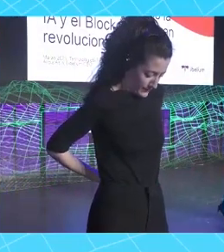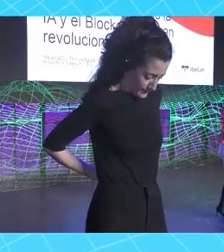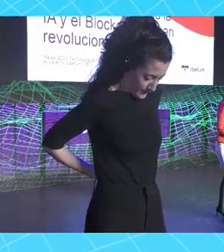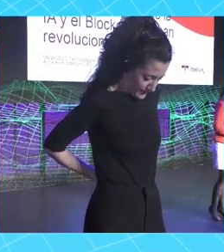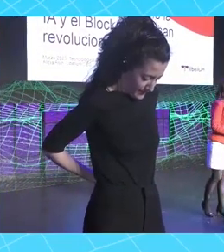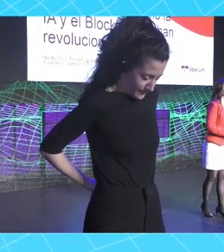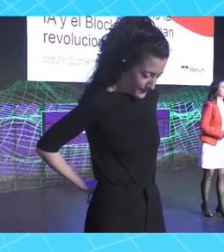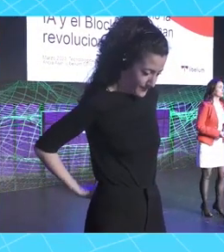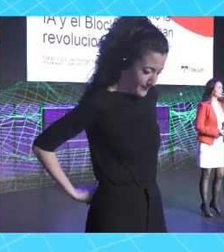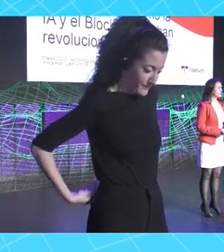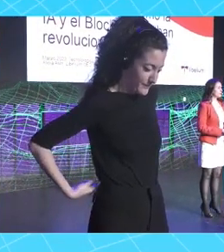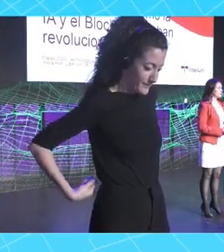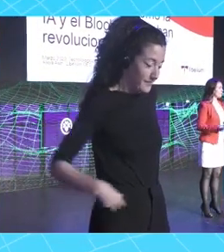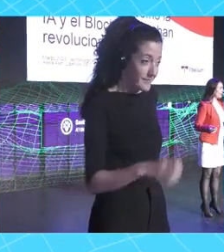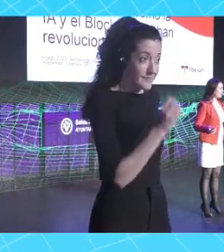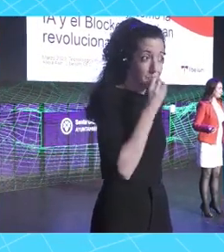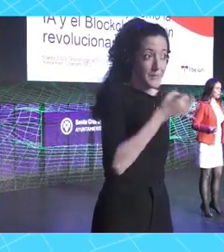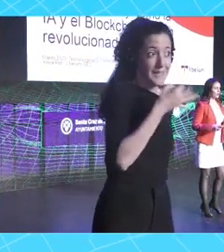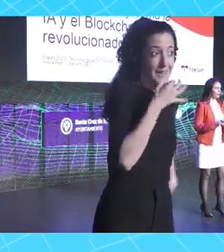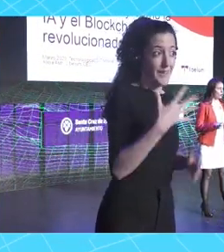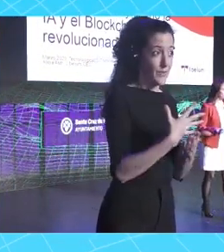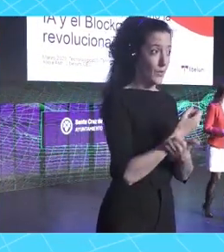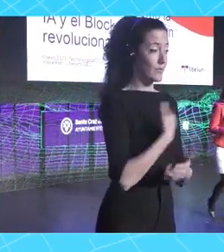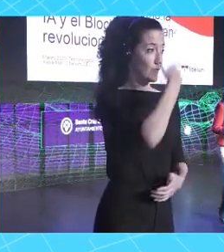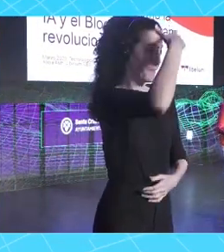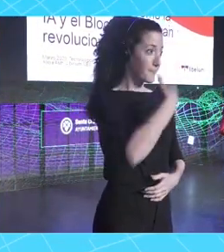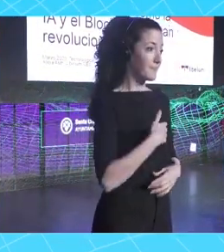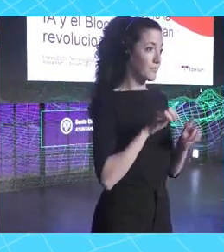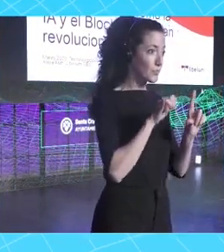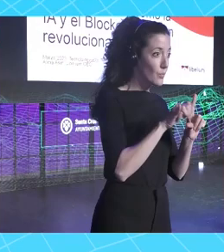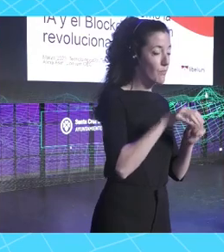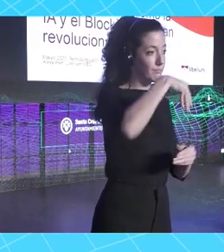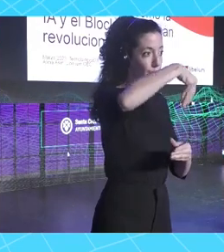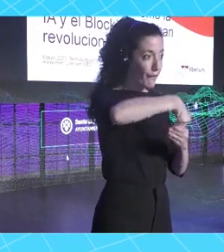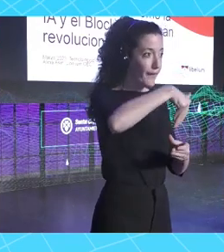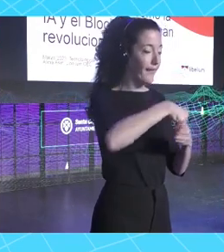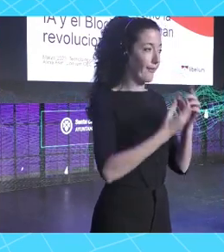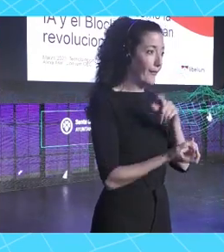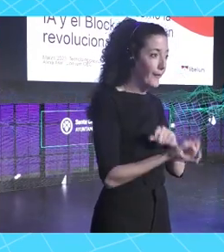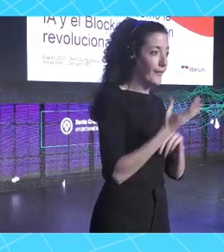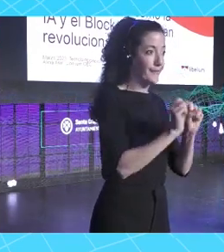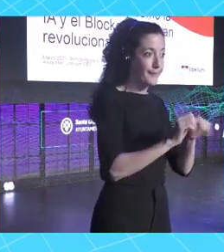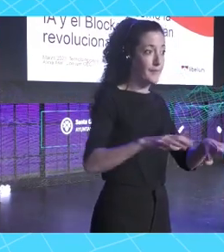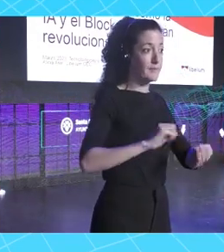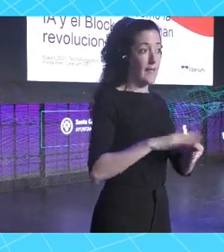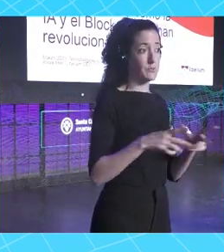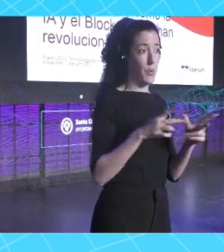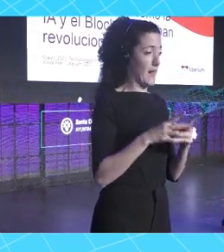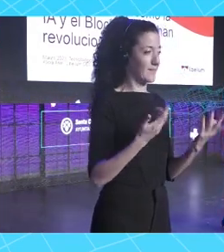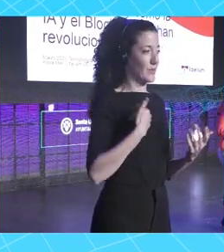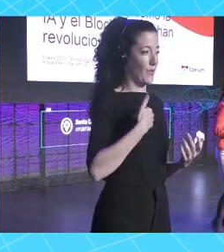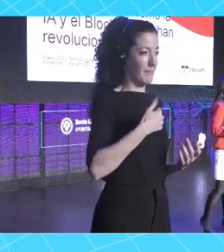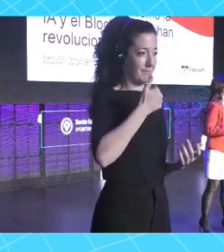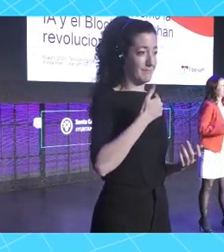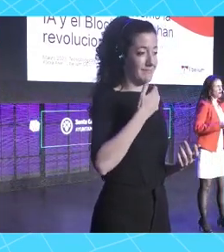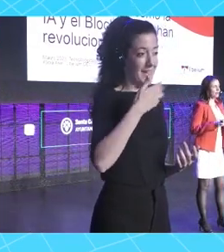Buenas tardes a todos Yo no soy youtuber No creo contenidos no me vais a encontrar en muchas redes sociales Twitter de los viejunos